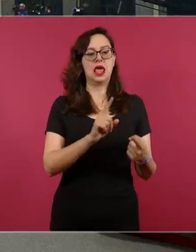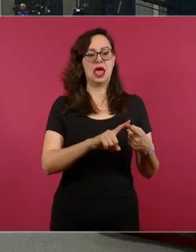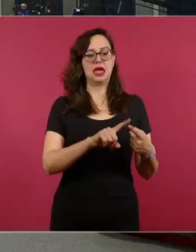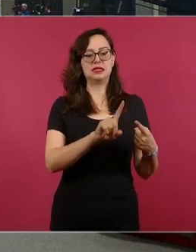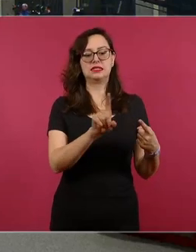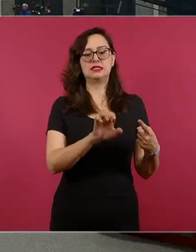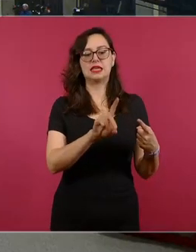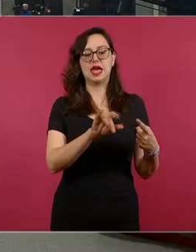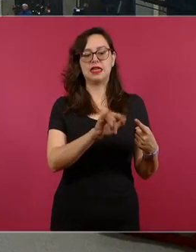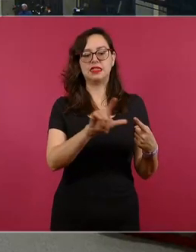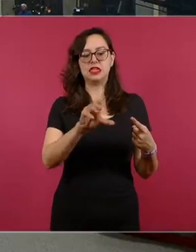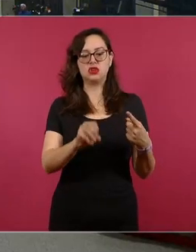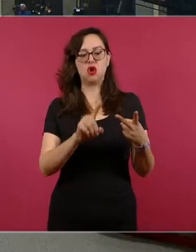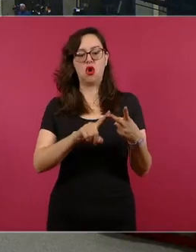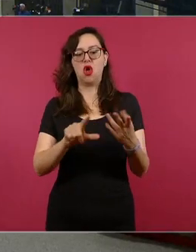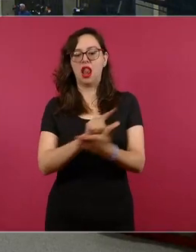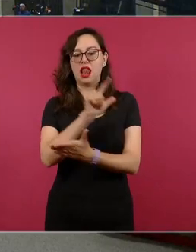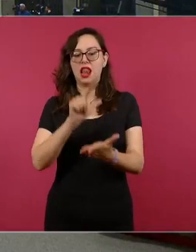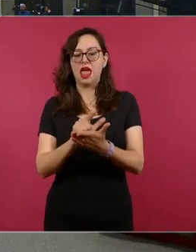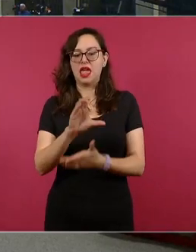ni la ley Calderón.